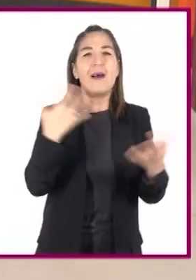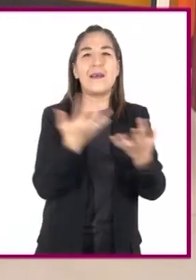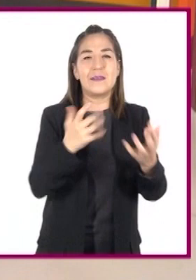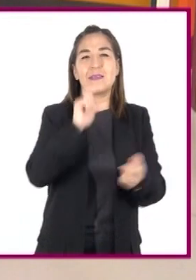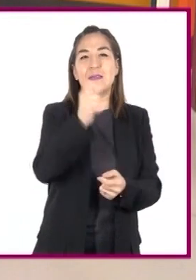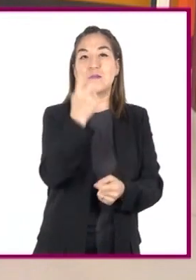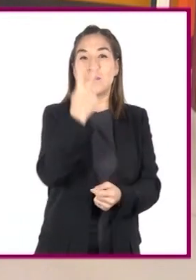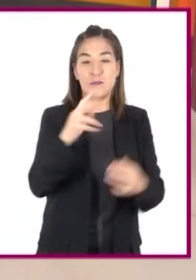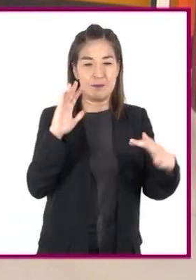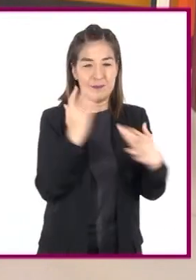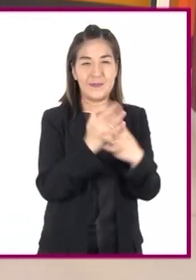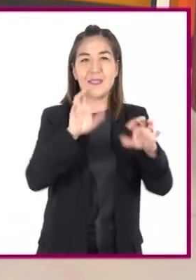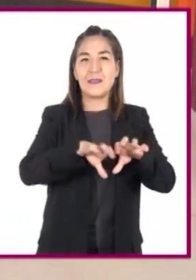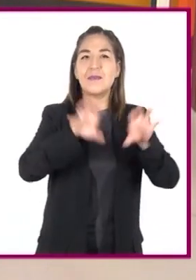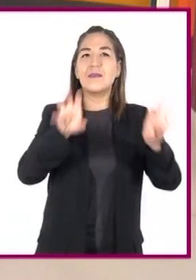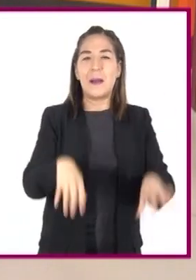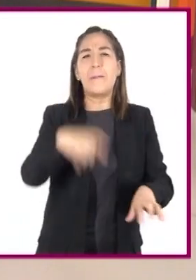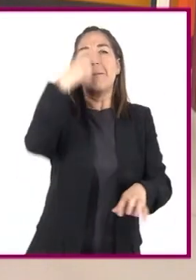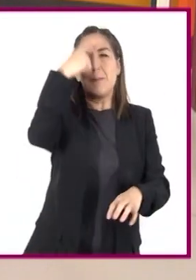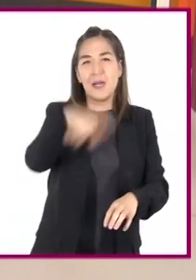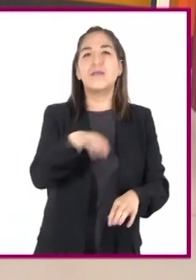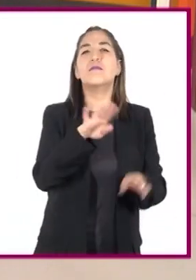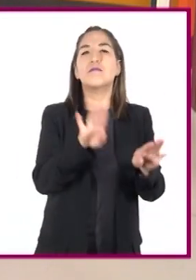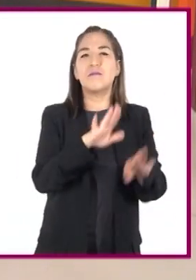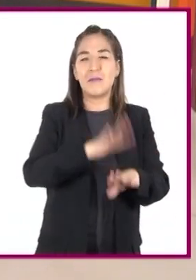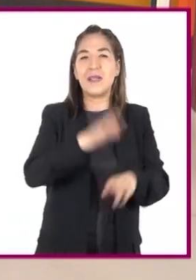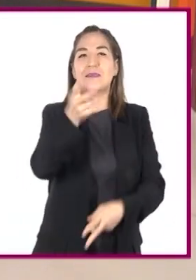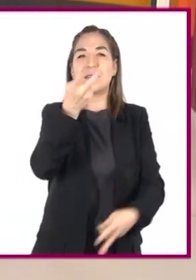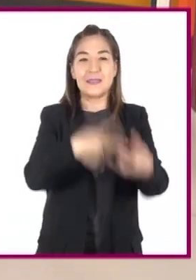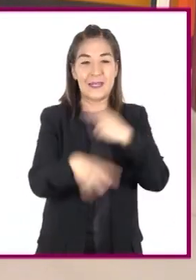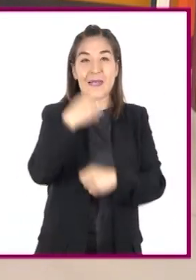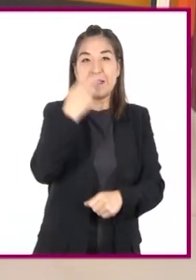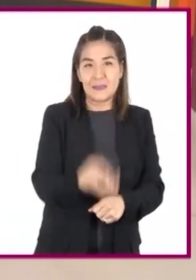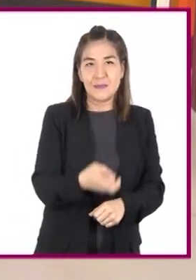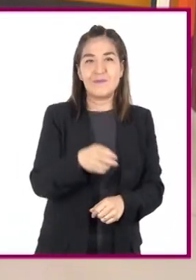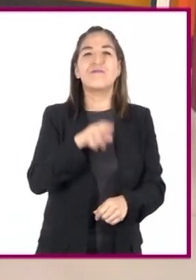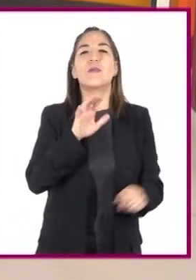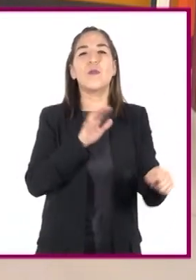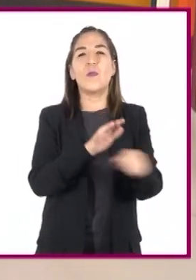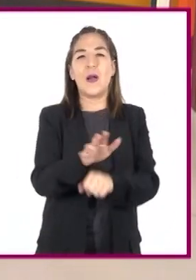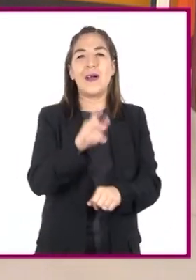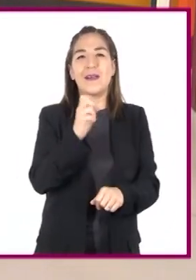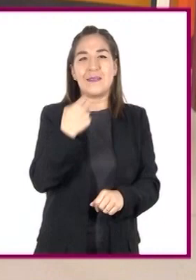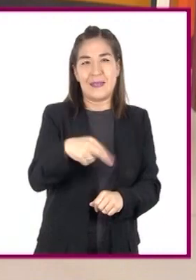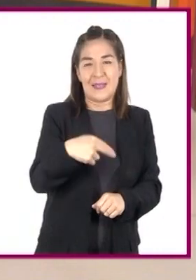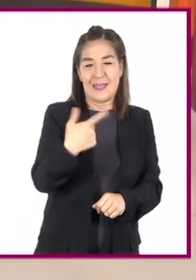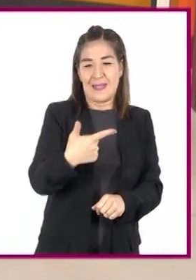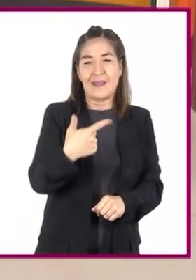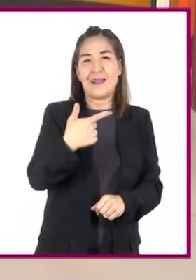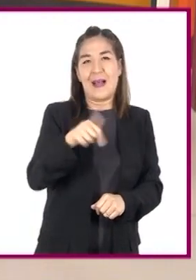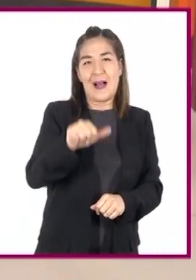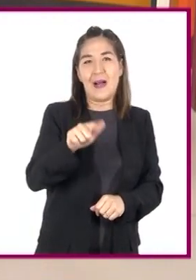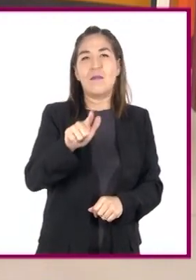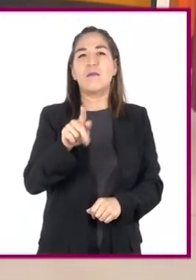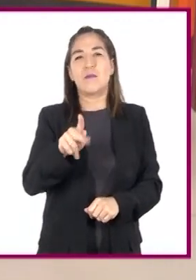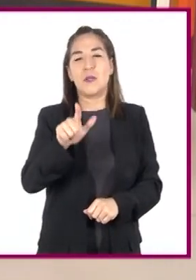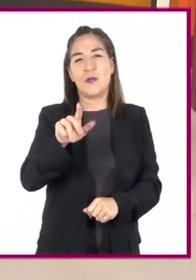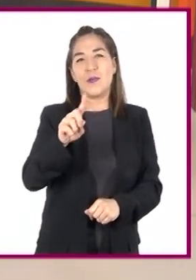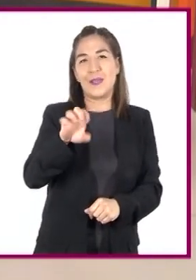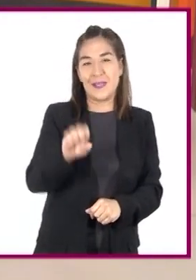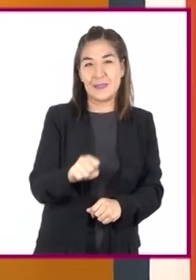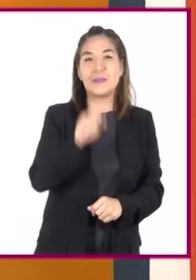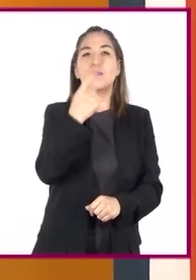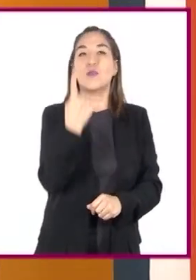2 divisiones celulares para producir a partir de una célula germinal diploide 4